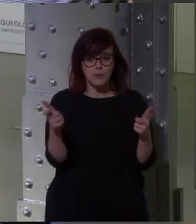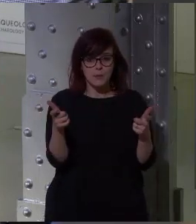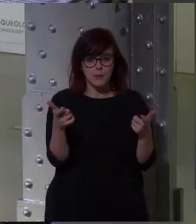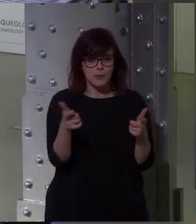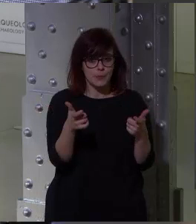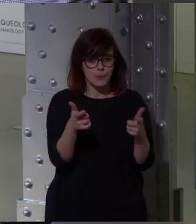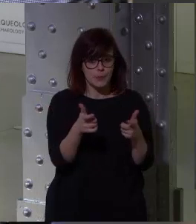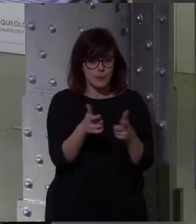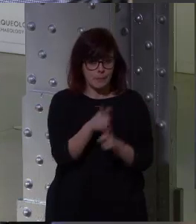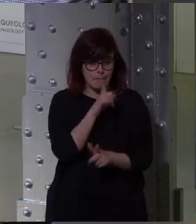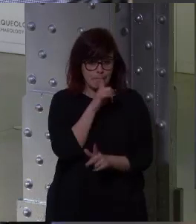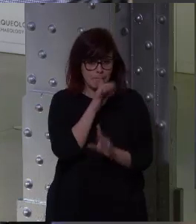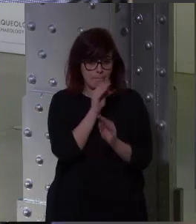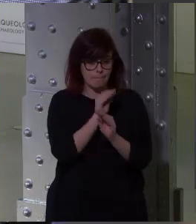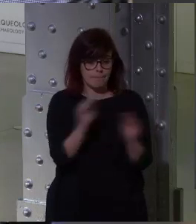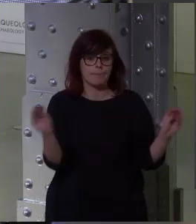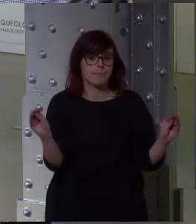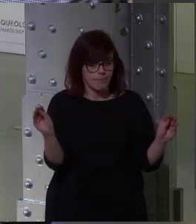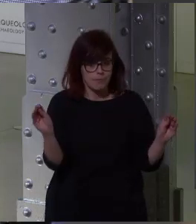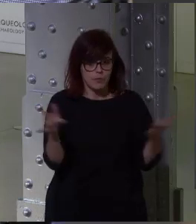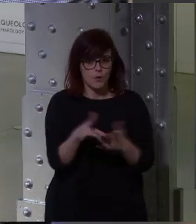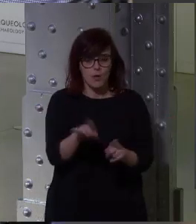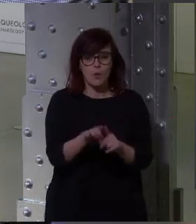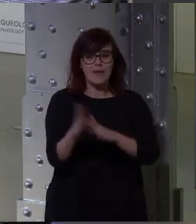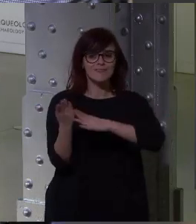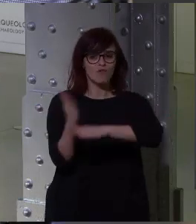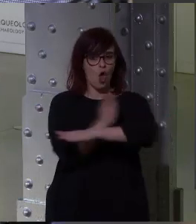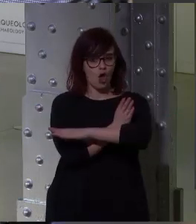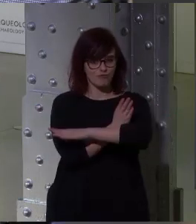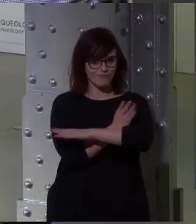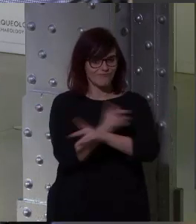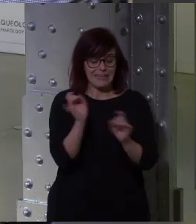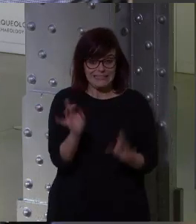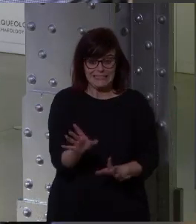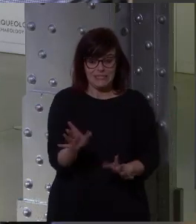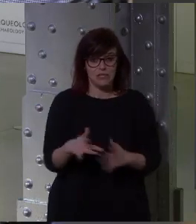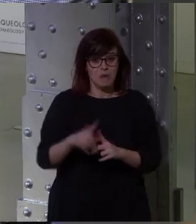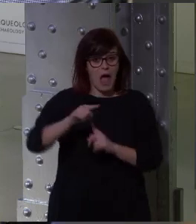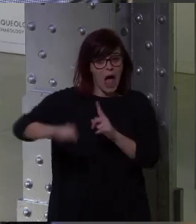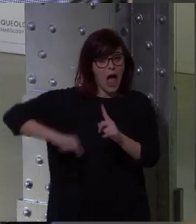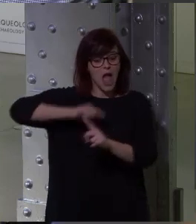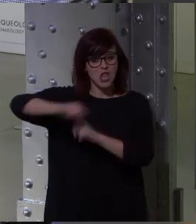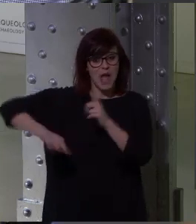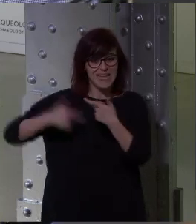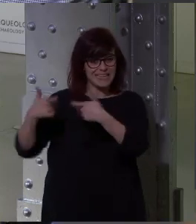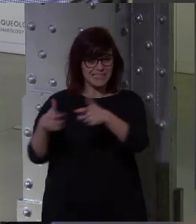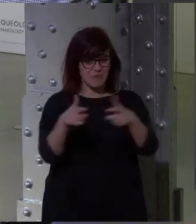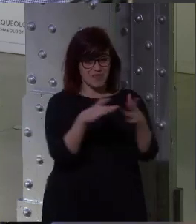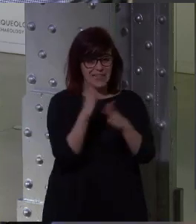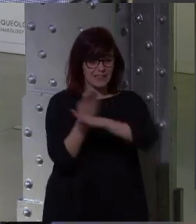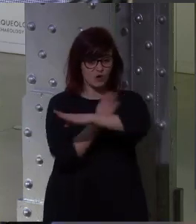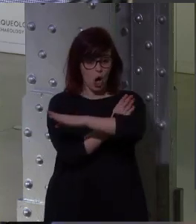grande. Tú lo señalabas, lo que ocurre con los tiburones, como cada año un mayor número de especies de